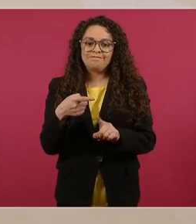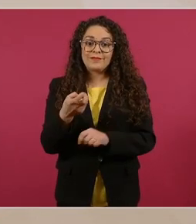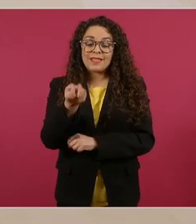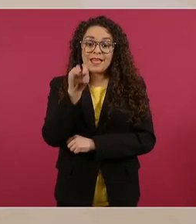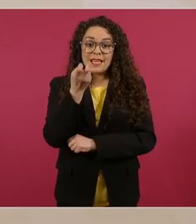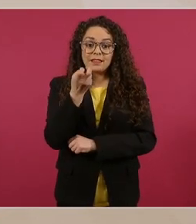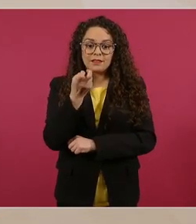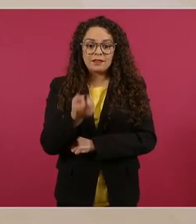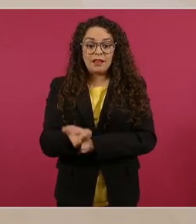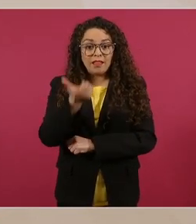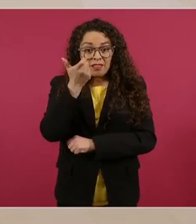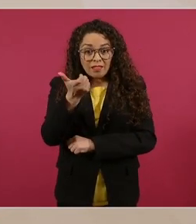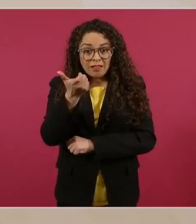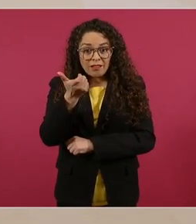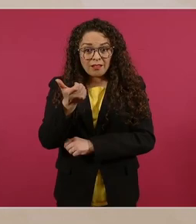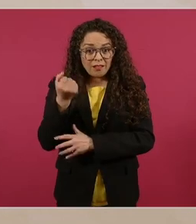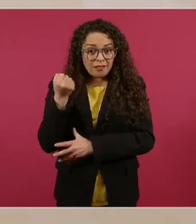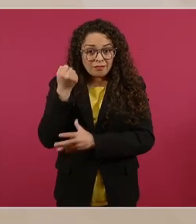Presupuesto hay.